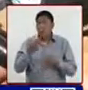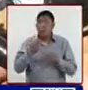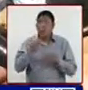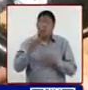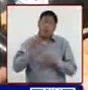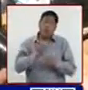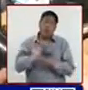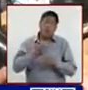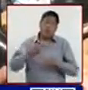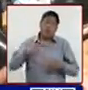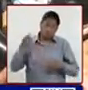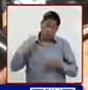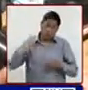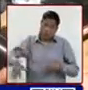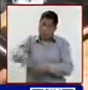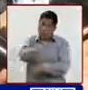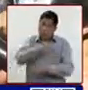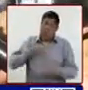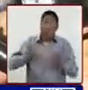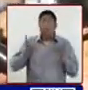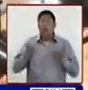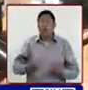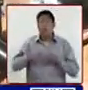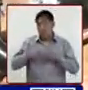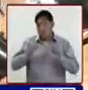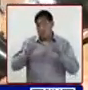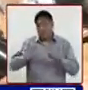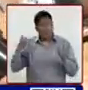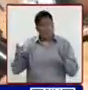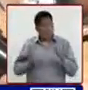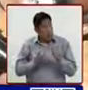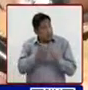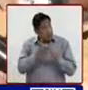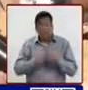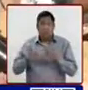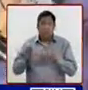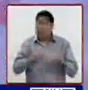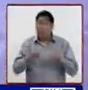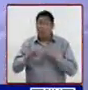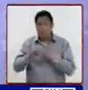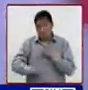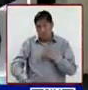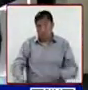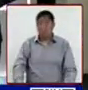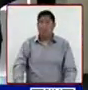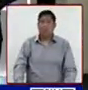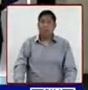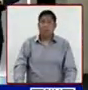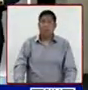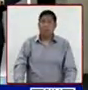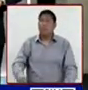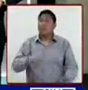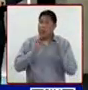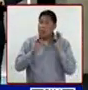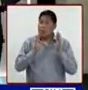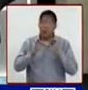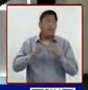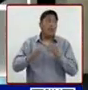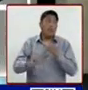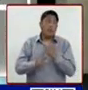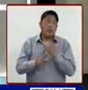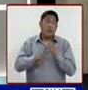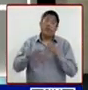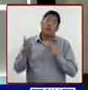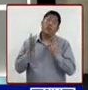voceros de nuestras bases, y hoy en día sigue la persecución, está haciendo daño. Y vamos a actualizar la información con